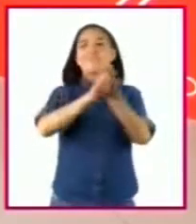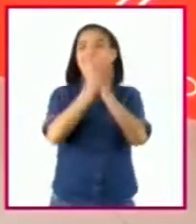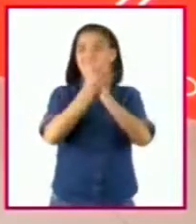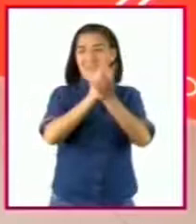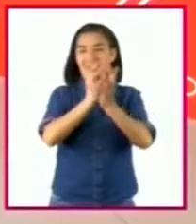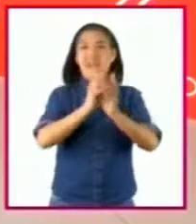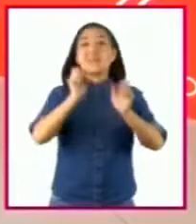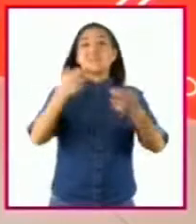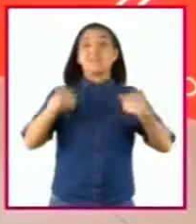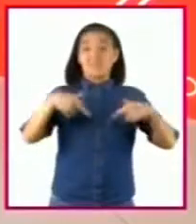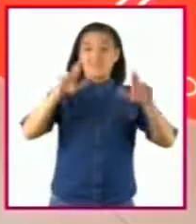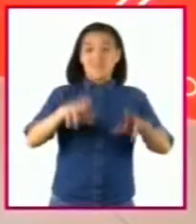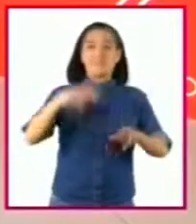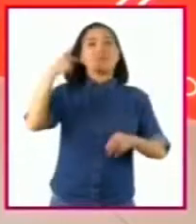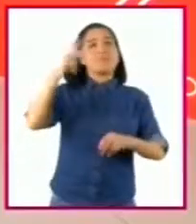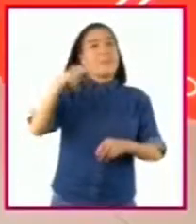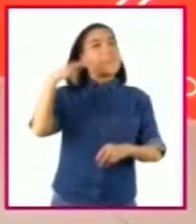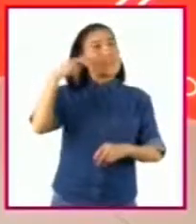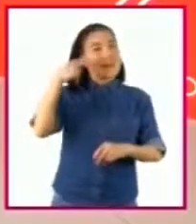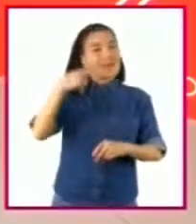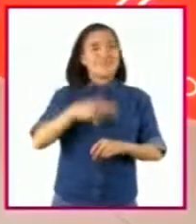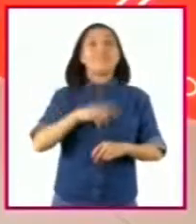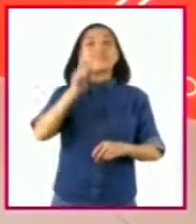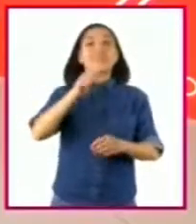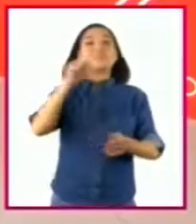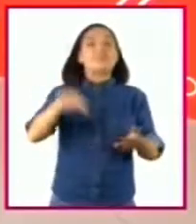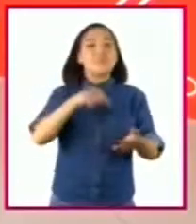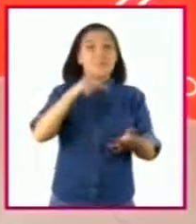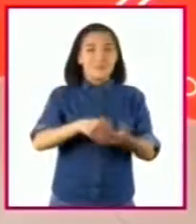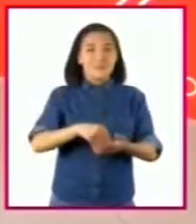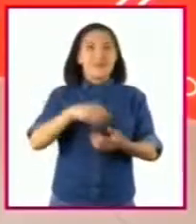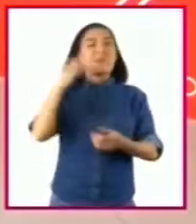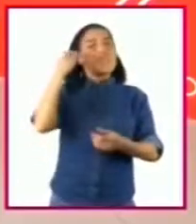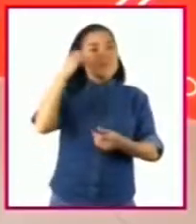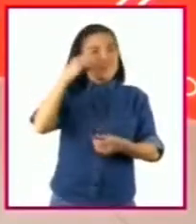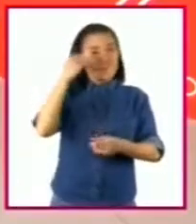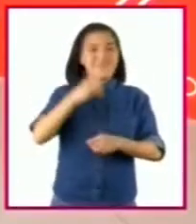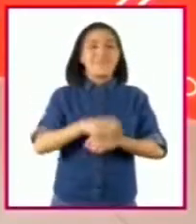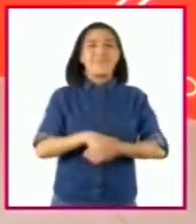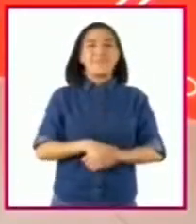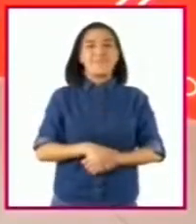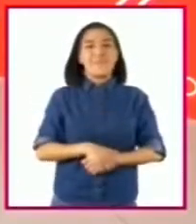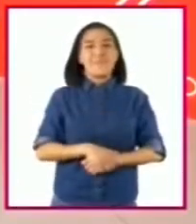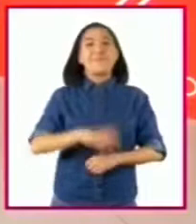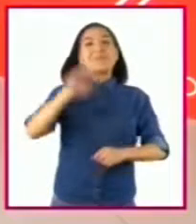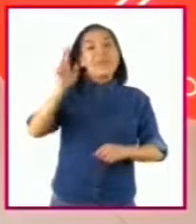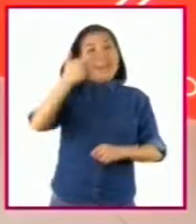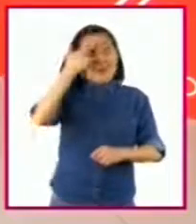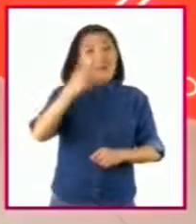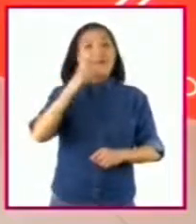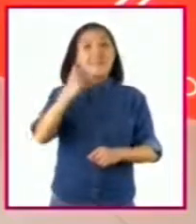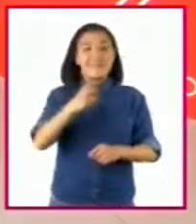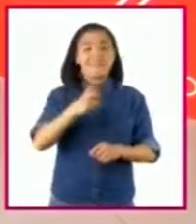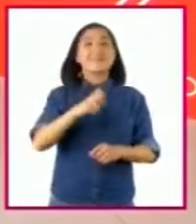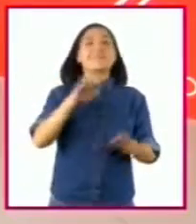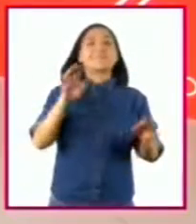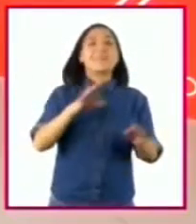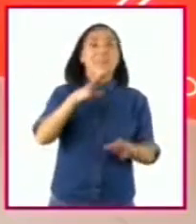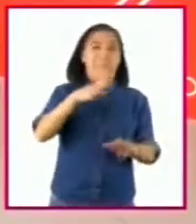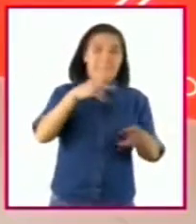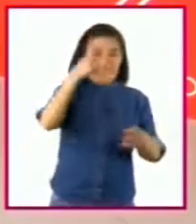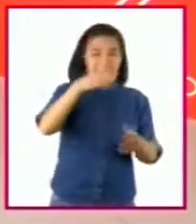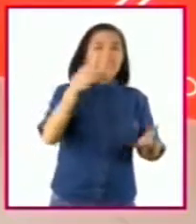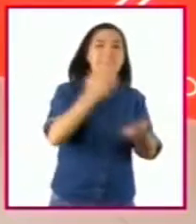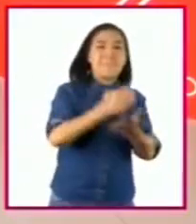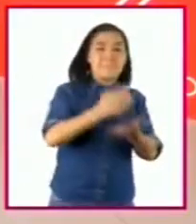representada cada año en la Guelaguetza, celebración del Estado de Oaxaca. Recuerden tener preparado lápiz y